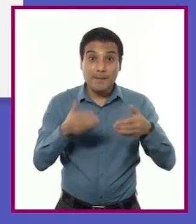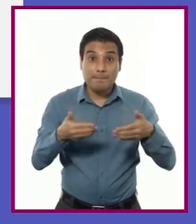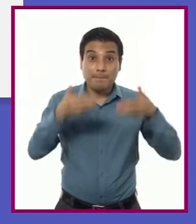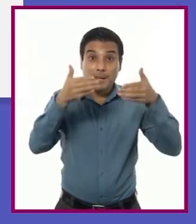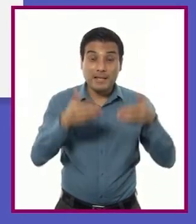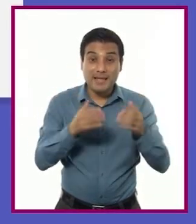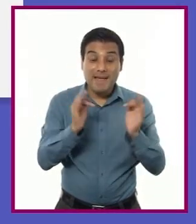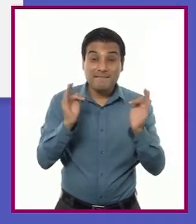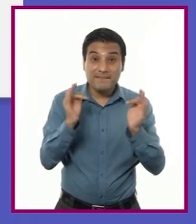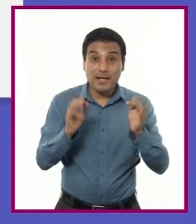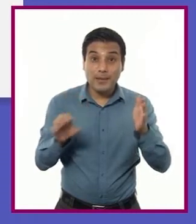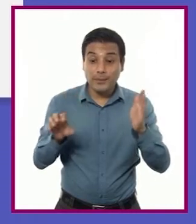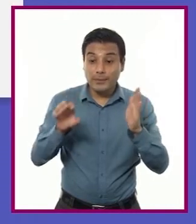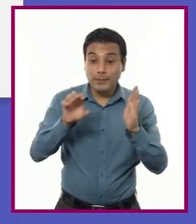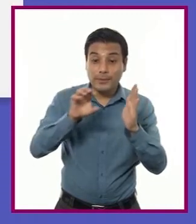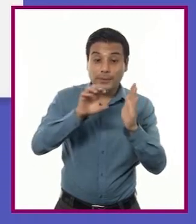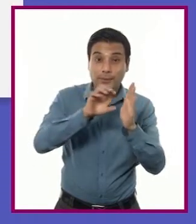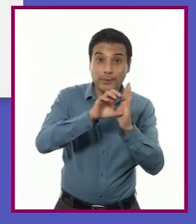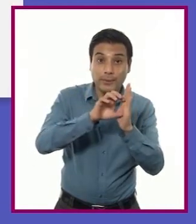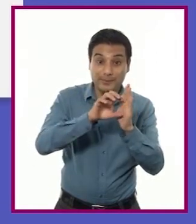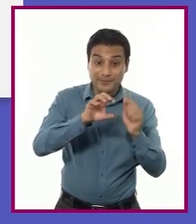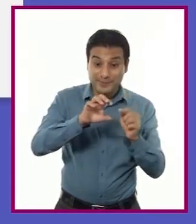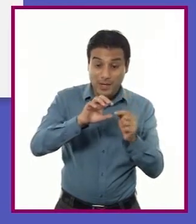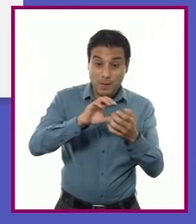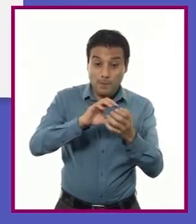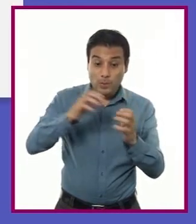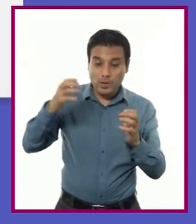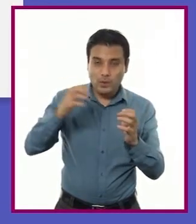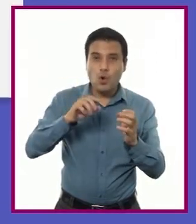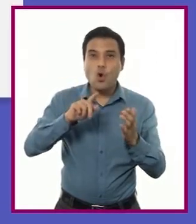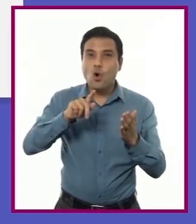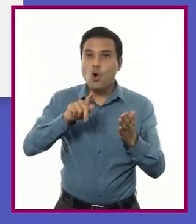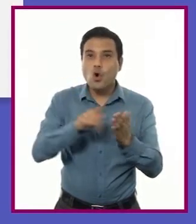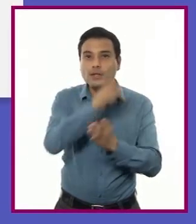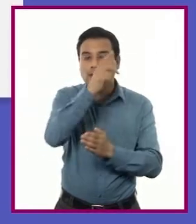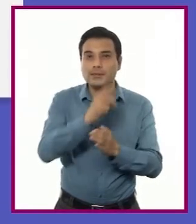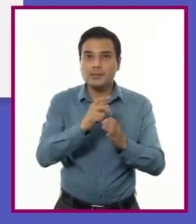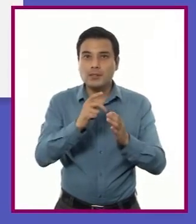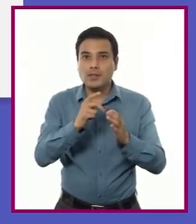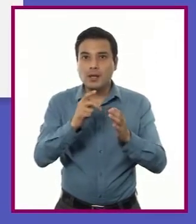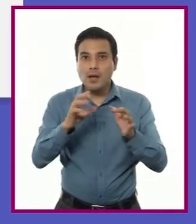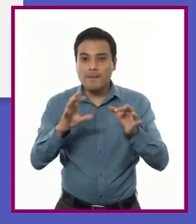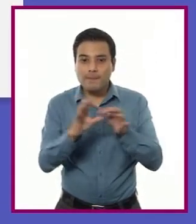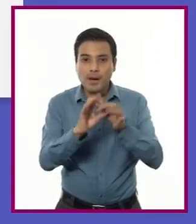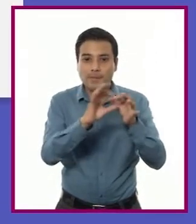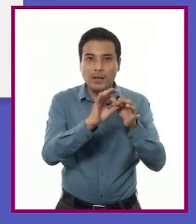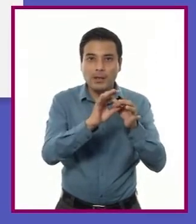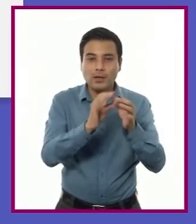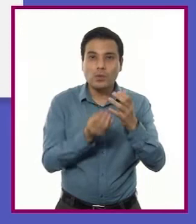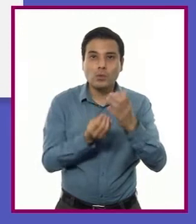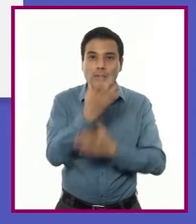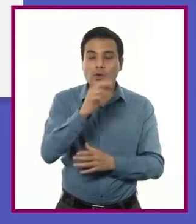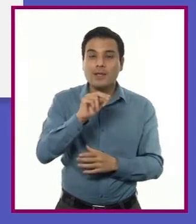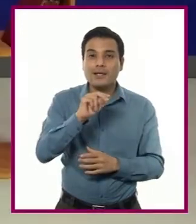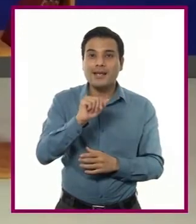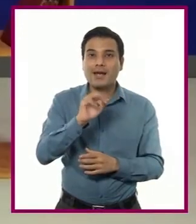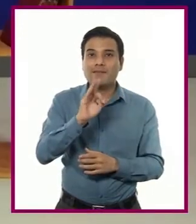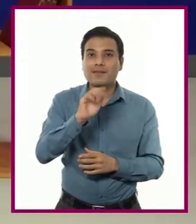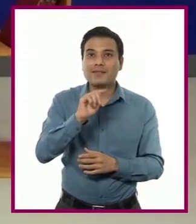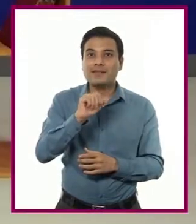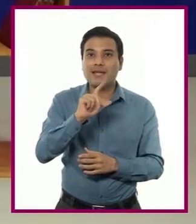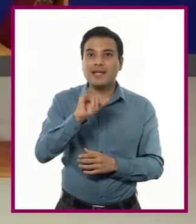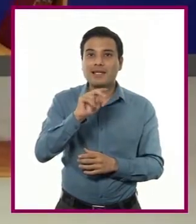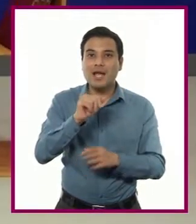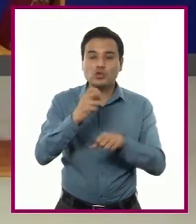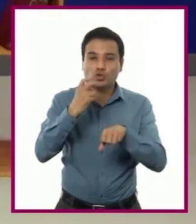frasco, esas moléculas se unen nuevamente entre sí para formar la naftalina sólida